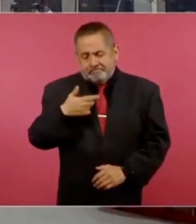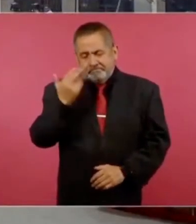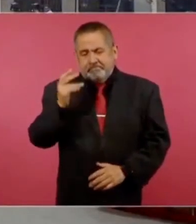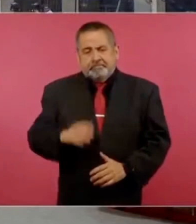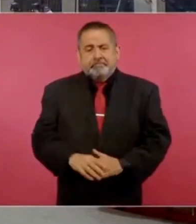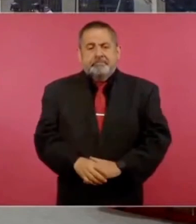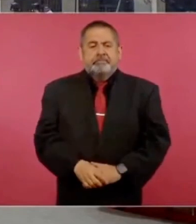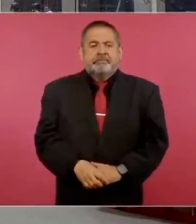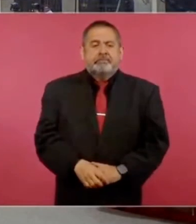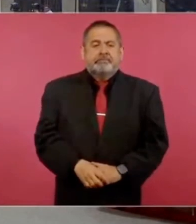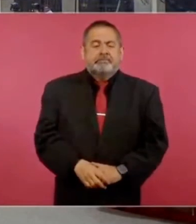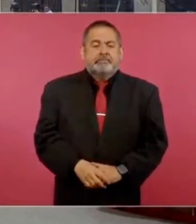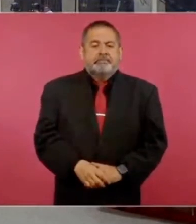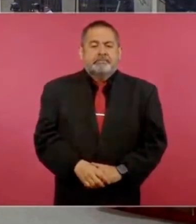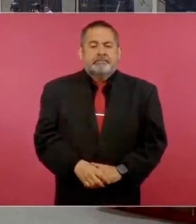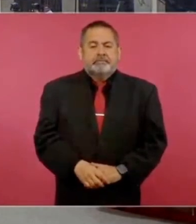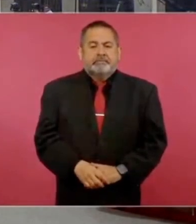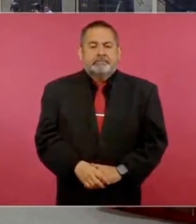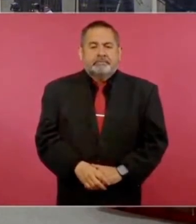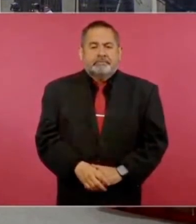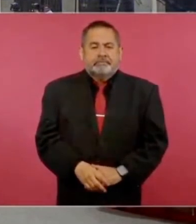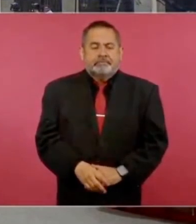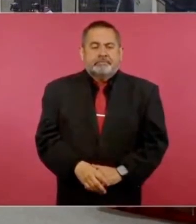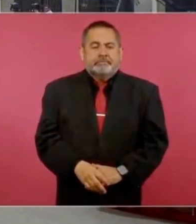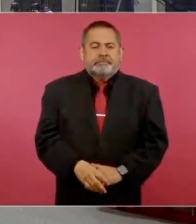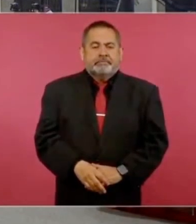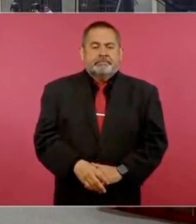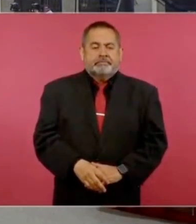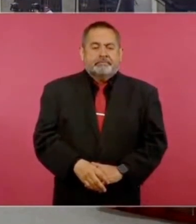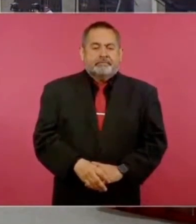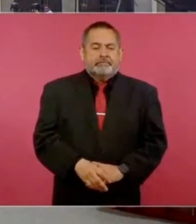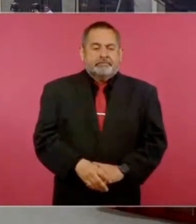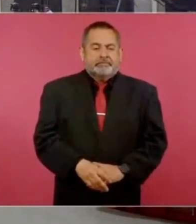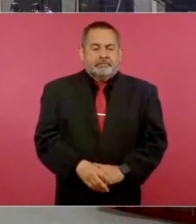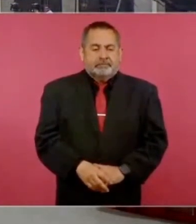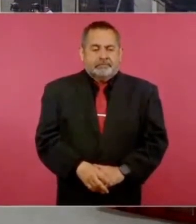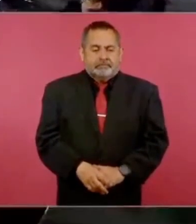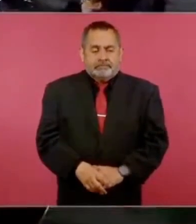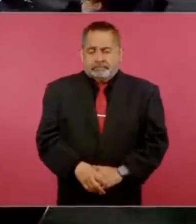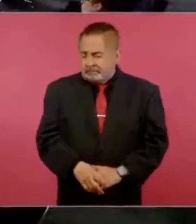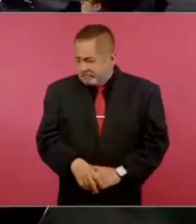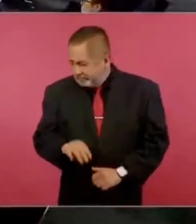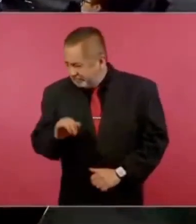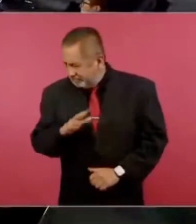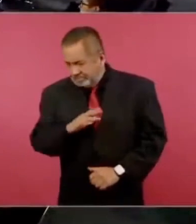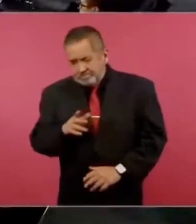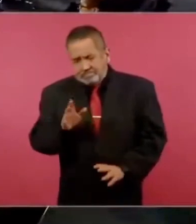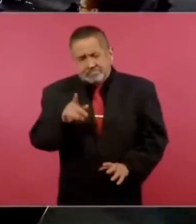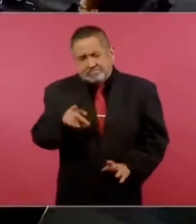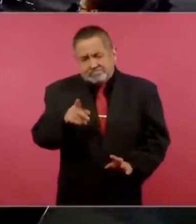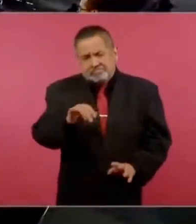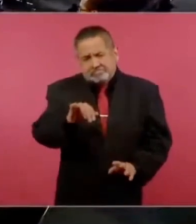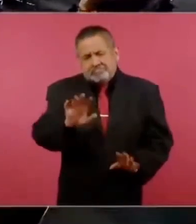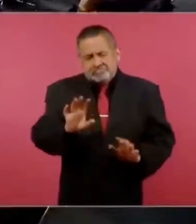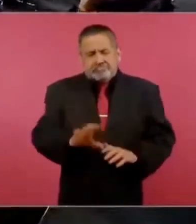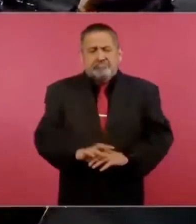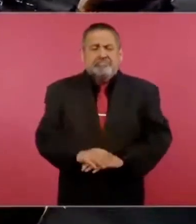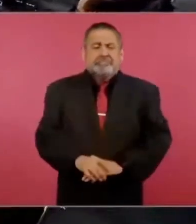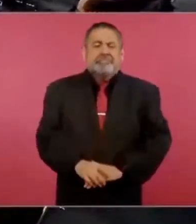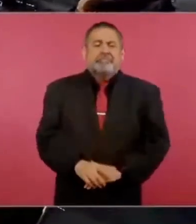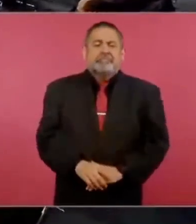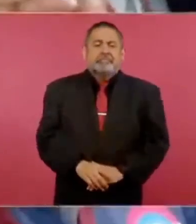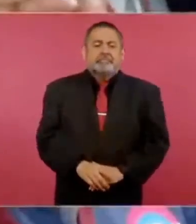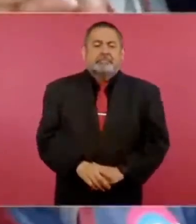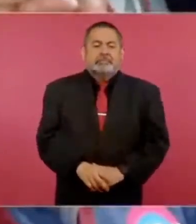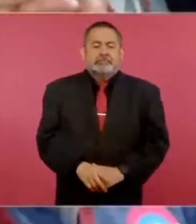de gobernación. ¿Se mantendrá en su cargo durante las indagatorias? Sí, sí, sí.